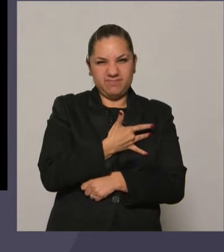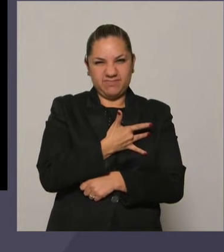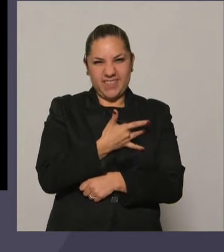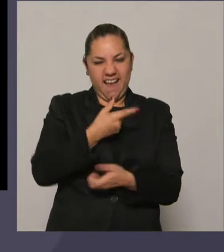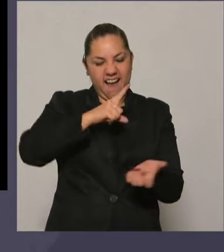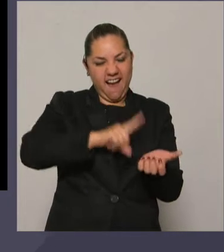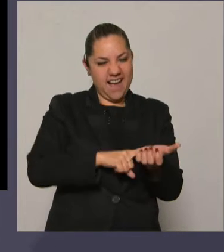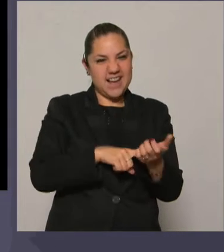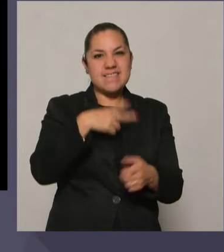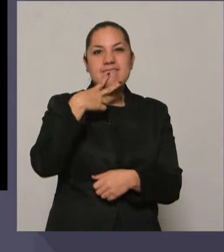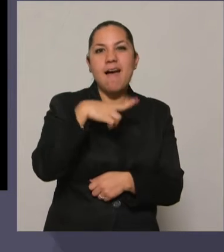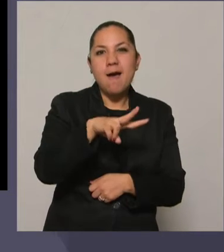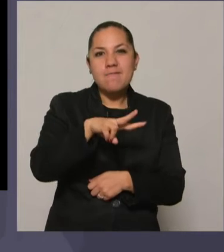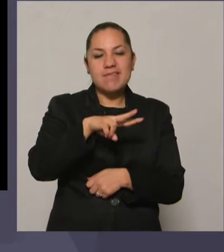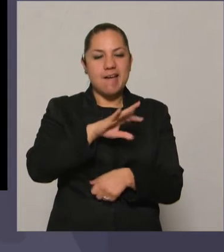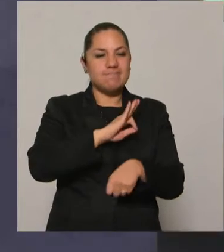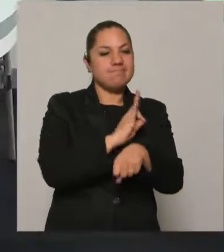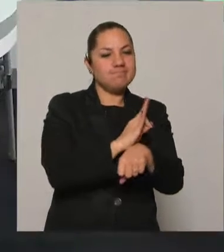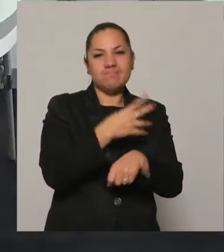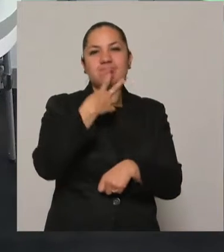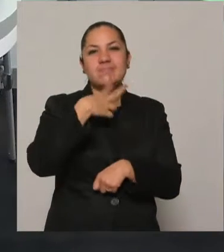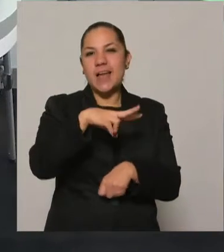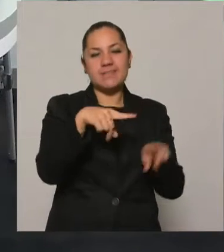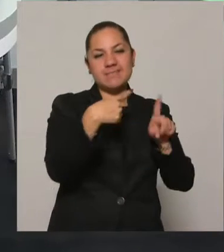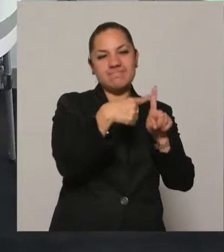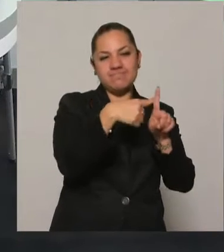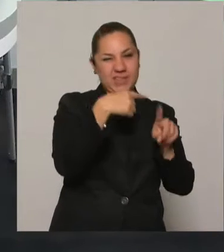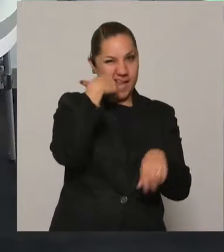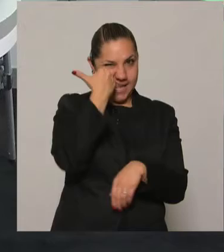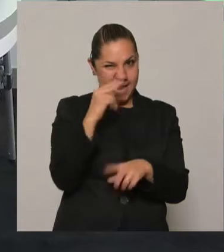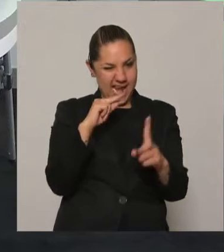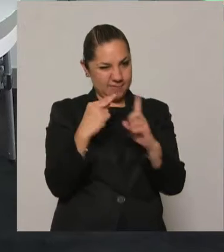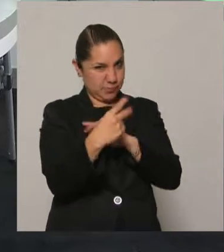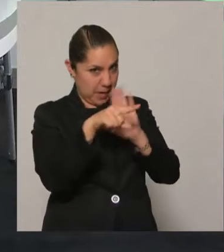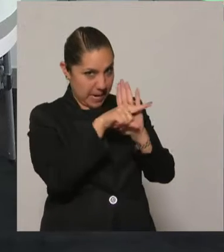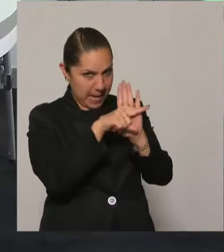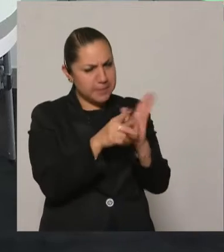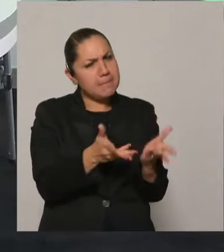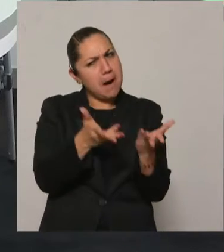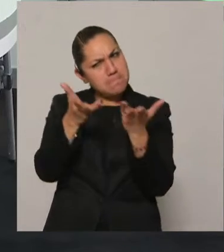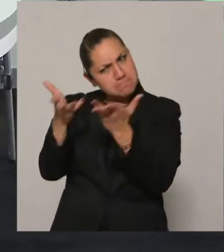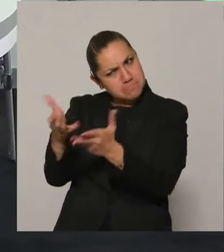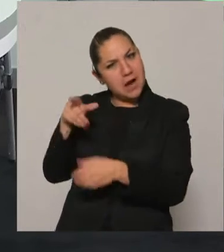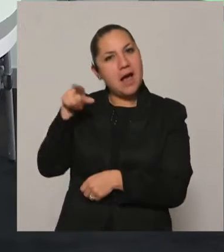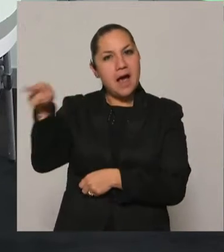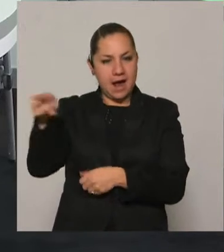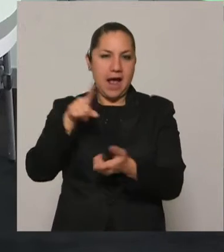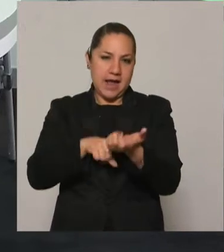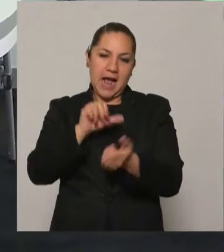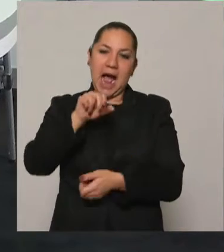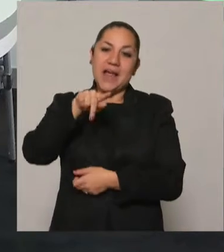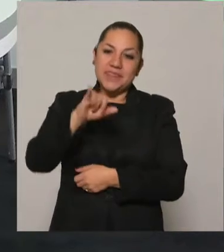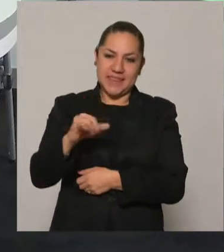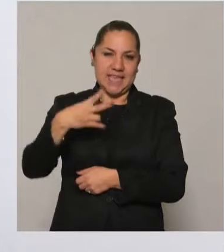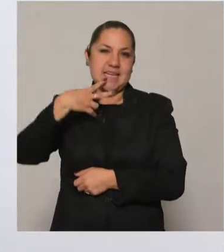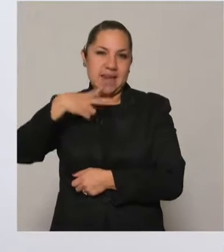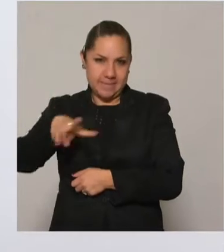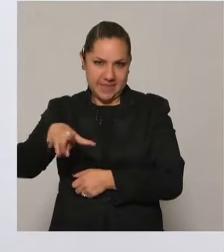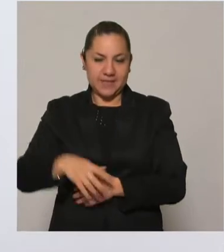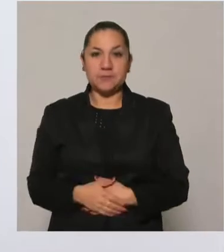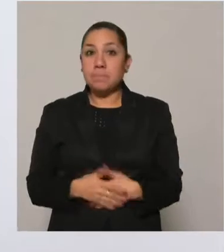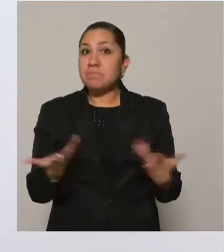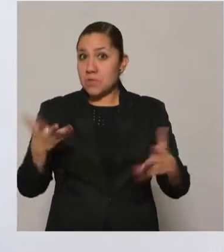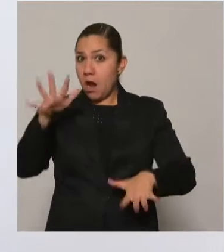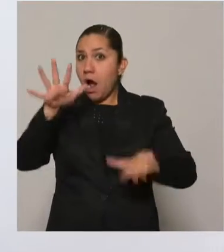a Coyoacán, o vayan a ver las dos, son excelentes propuestas. La Navidad tiene estas dos caras de la moneda, ¿no? Bueno, fíjate, a mucha gente no le gusta esta época, incluso no